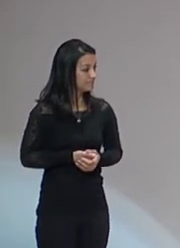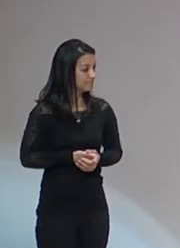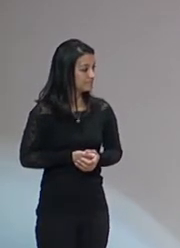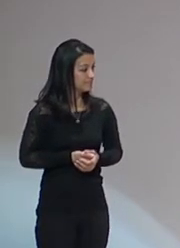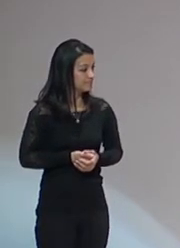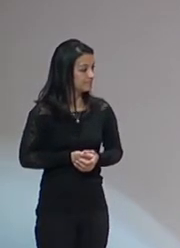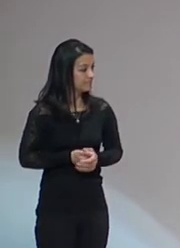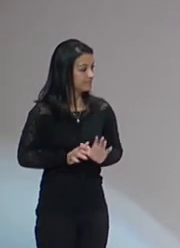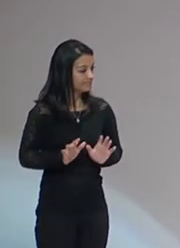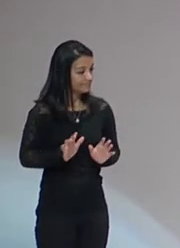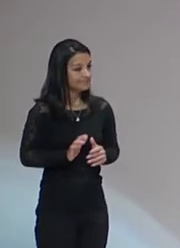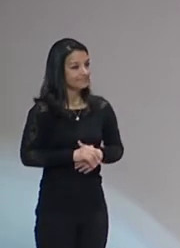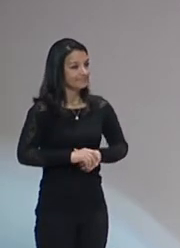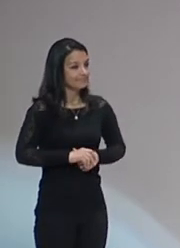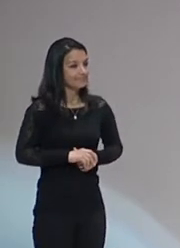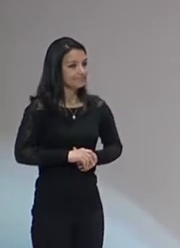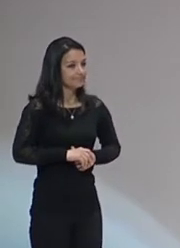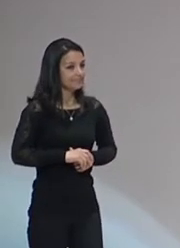Bien,